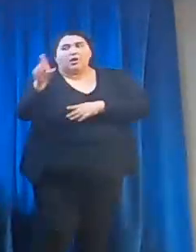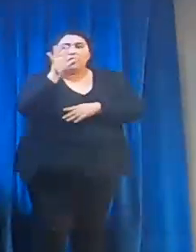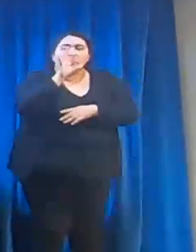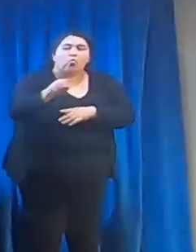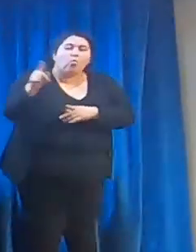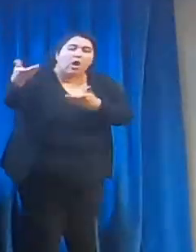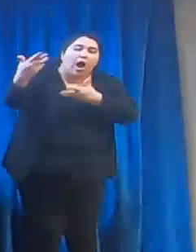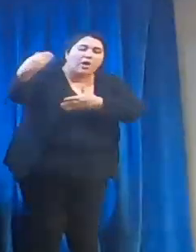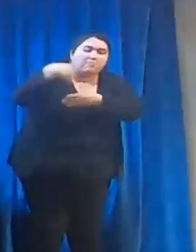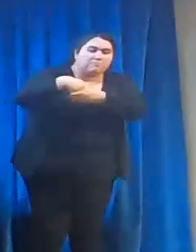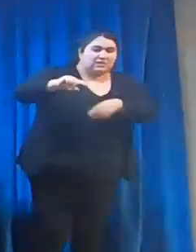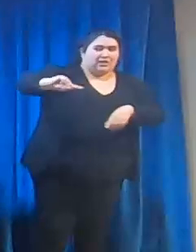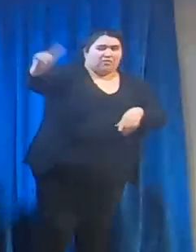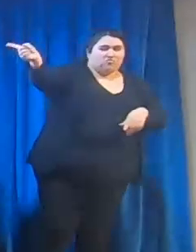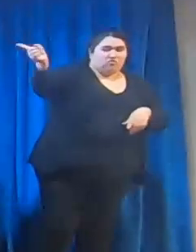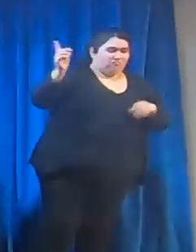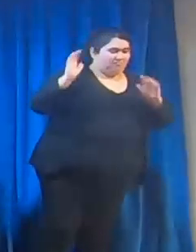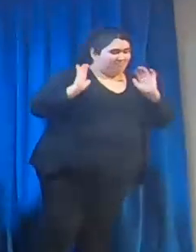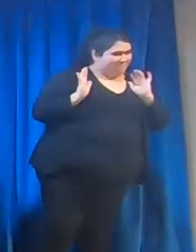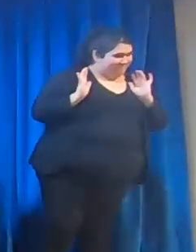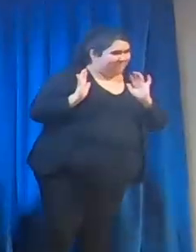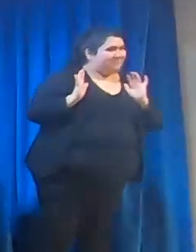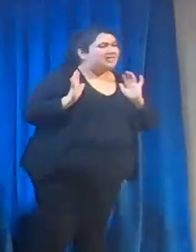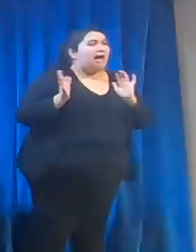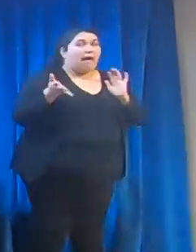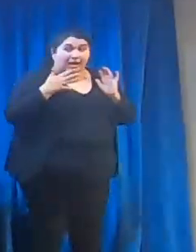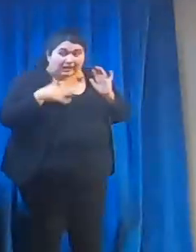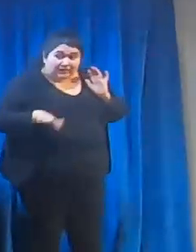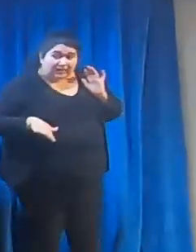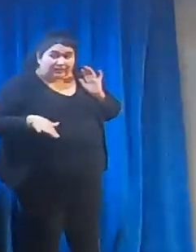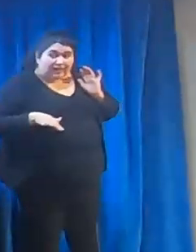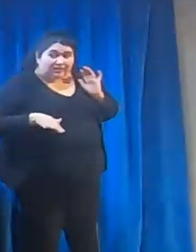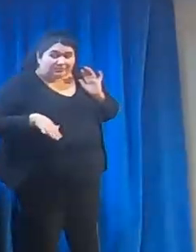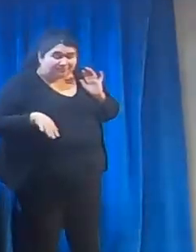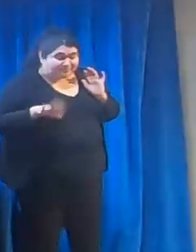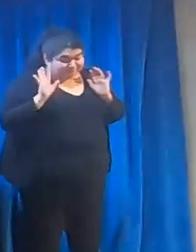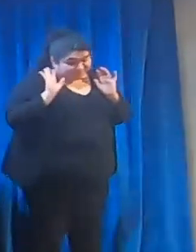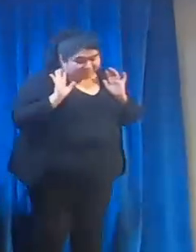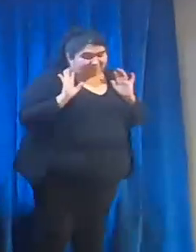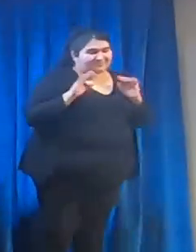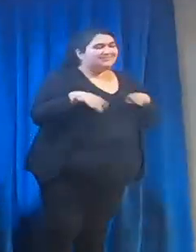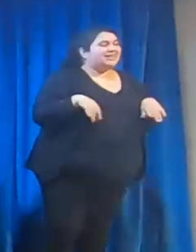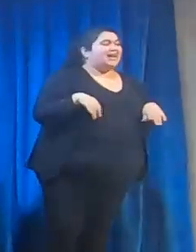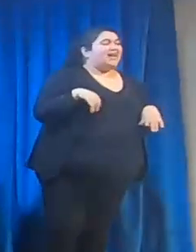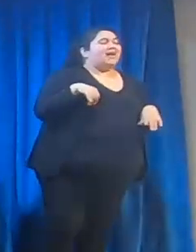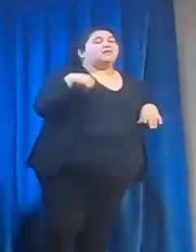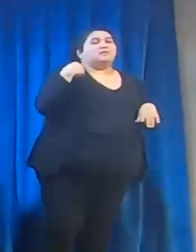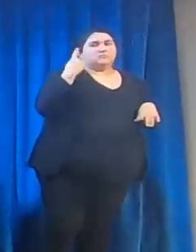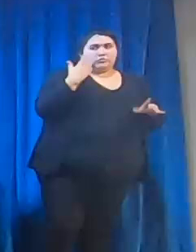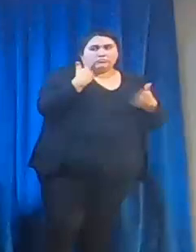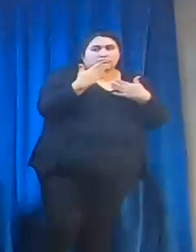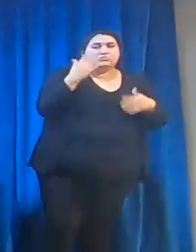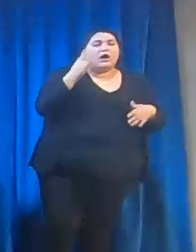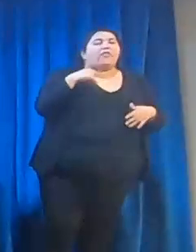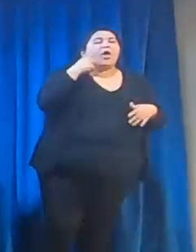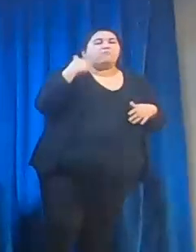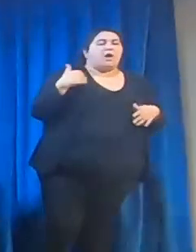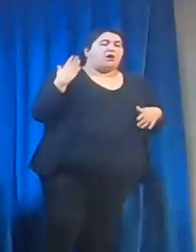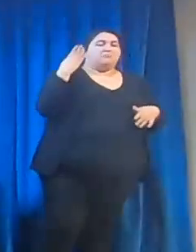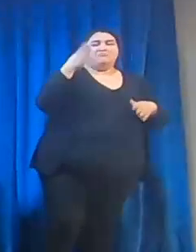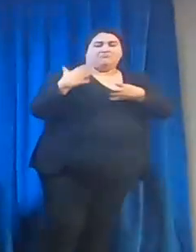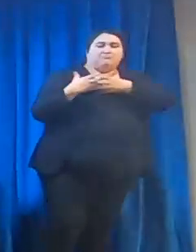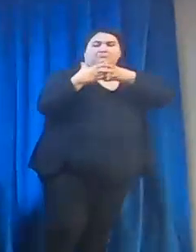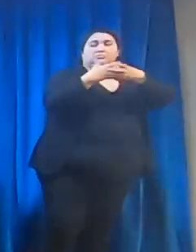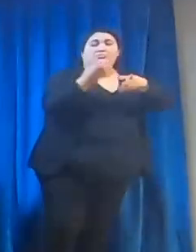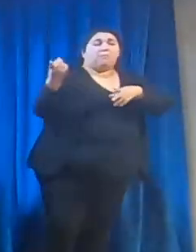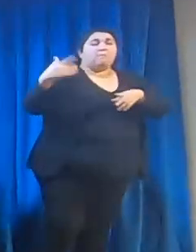No te invitan. Somos los tres. Para entender por qué no me servían dos, perdónenme. Pero yo arreglé con Daniel que voy a la casa. Y resulta